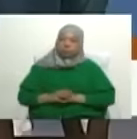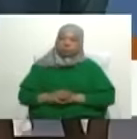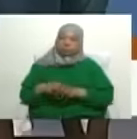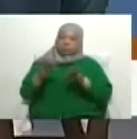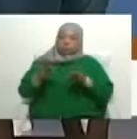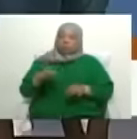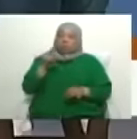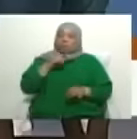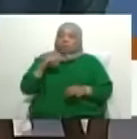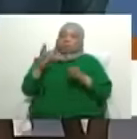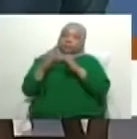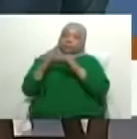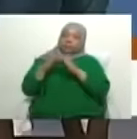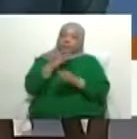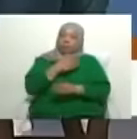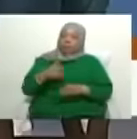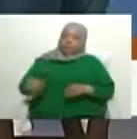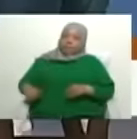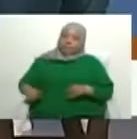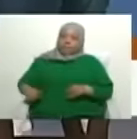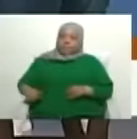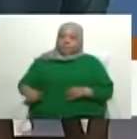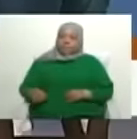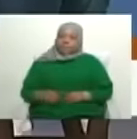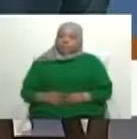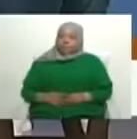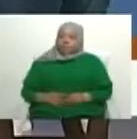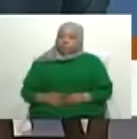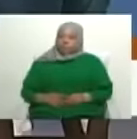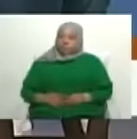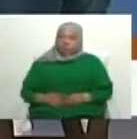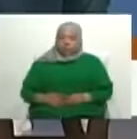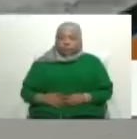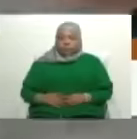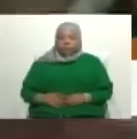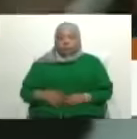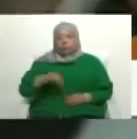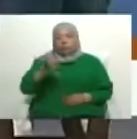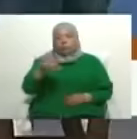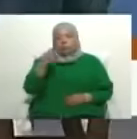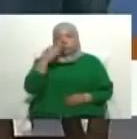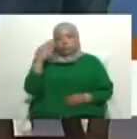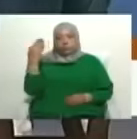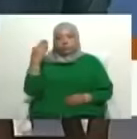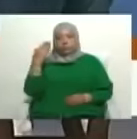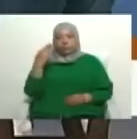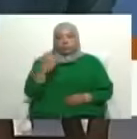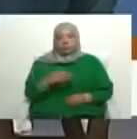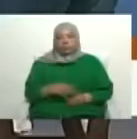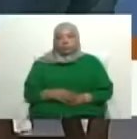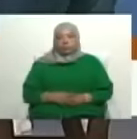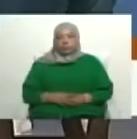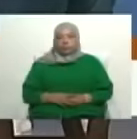una residencia presidencial, la residencia presidencial de la viñeta. Este traidor, José Gregorio Montiel García. Ponga el video, por favor.